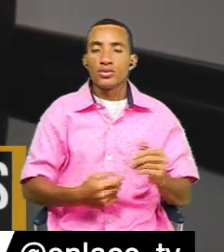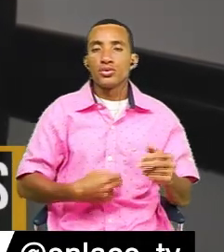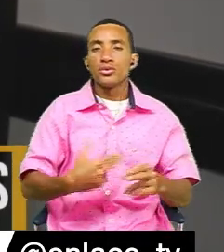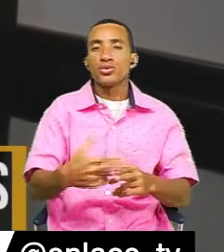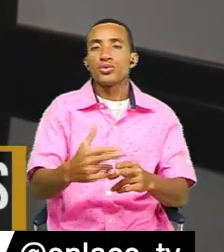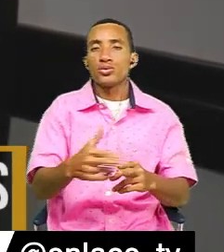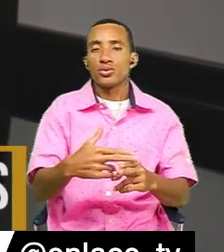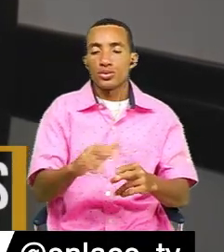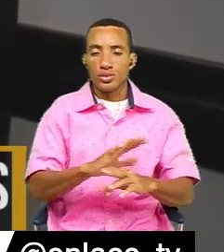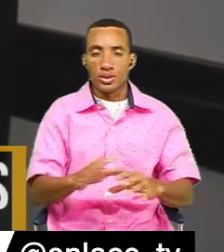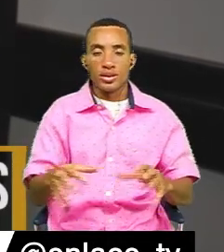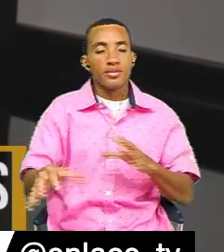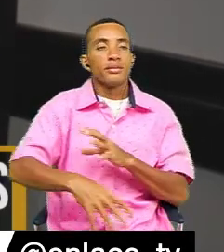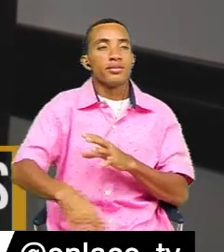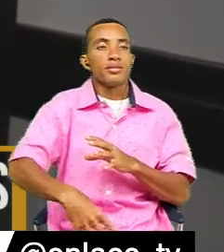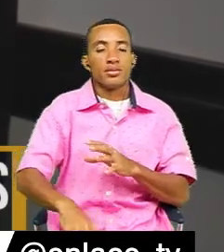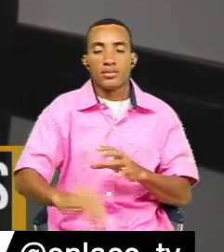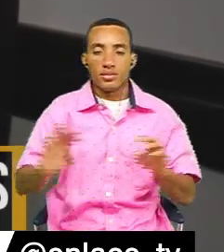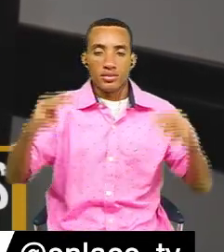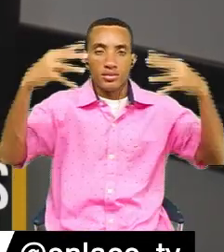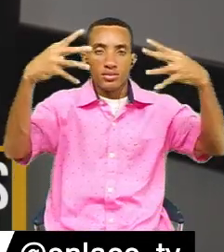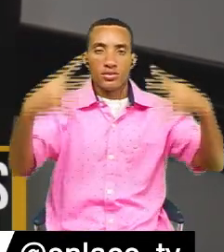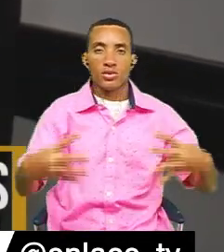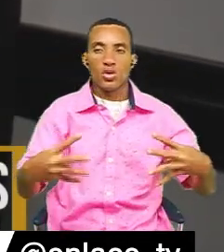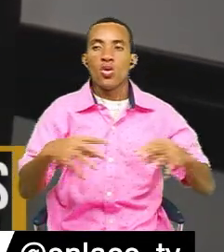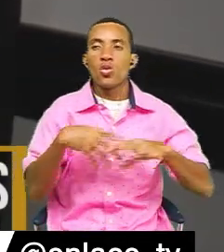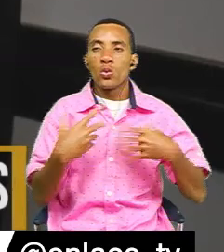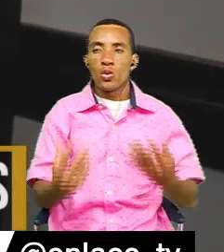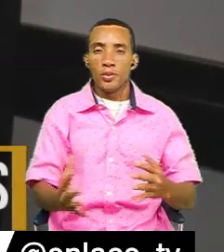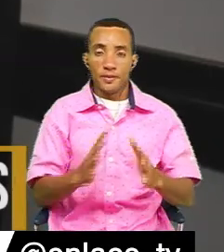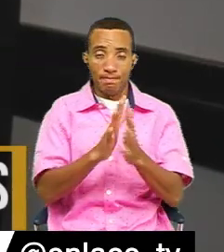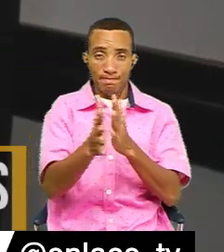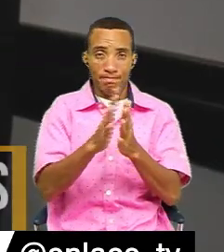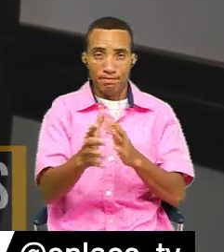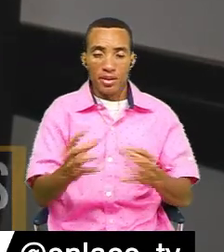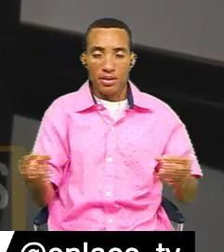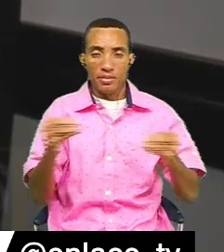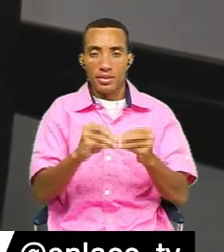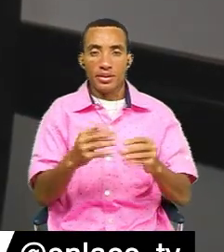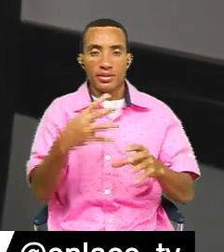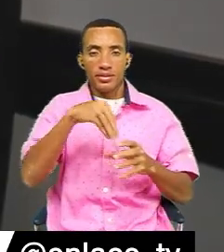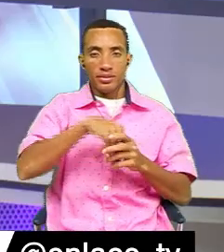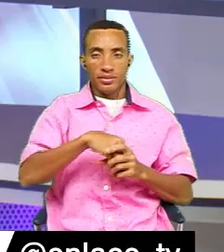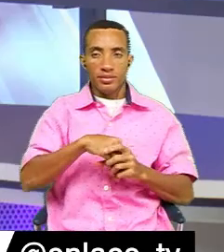entonces todo el sorteo de cómo van a quedar las llaves de estos equipos. Ustedes tienen más en estudio, muy buenas tardes.